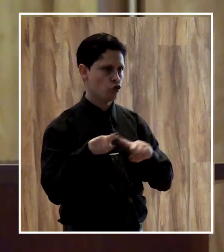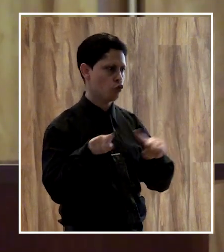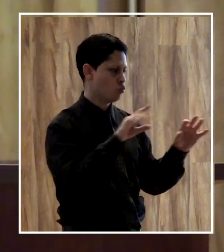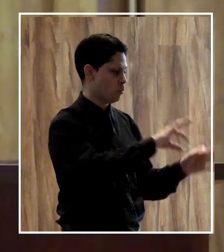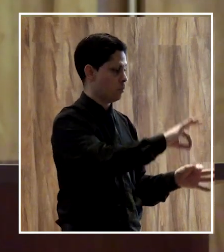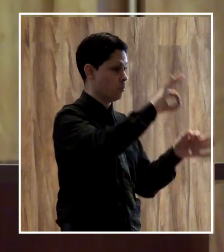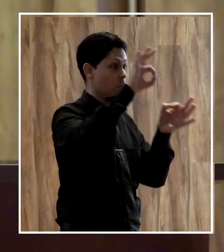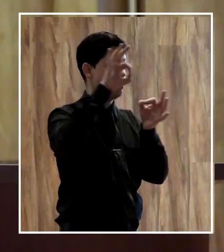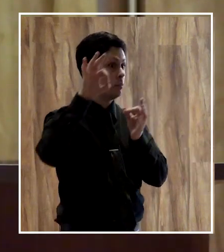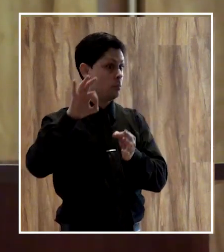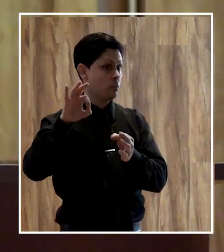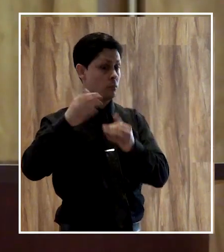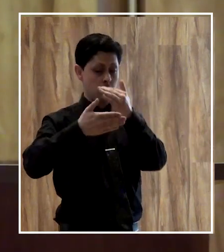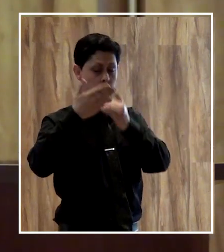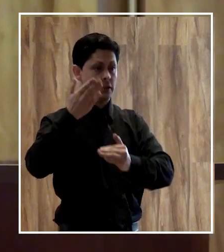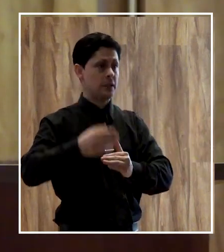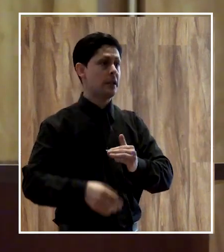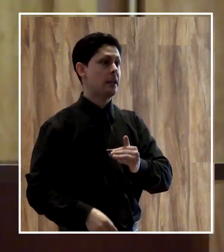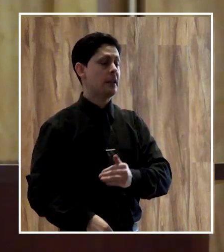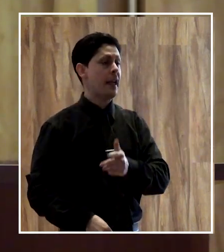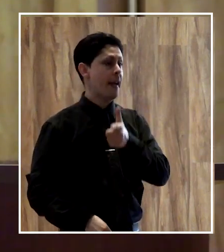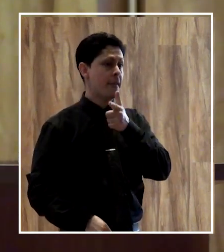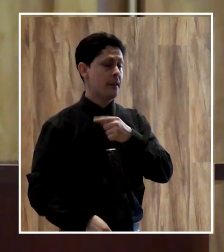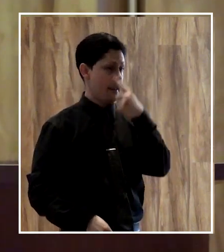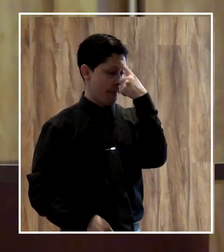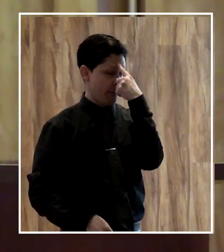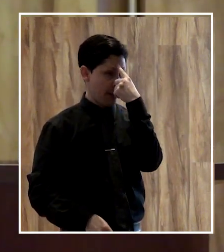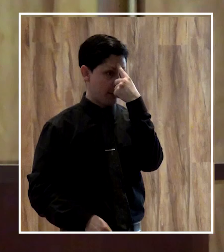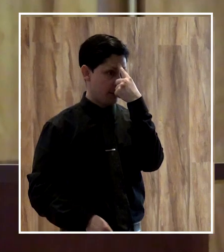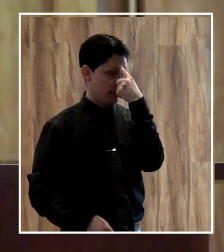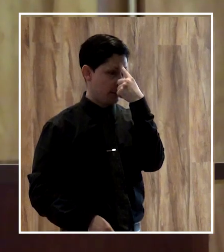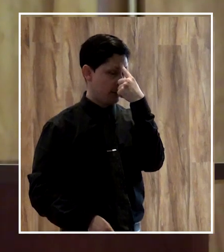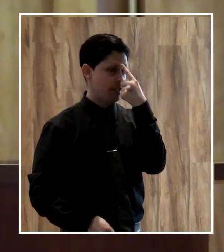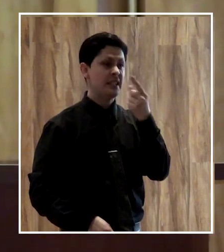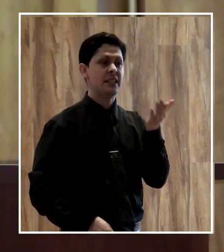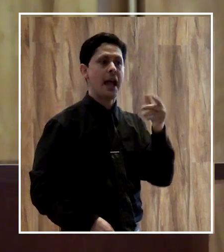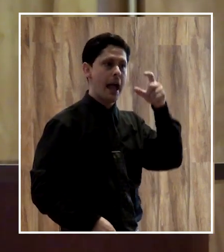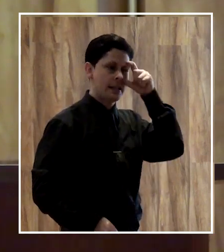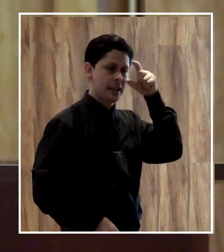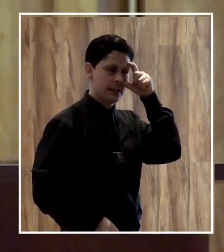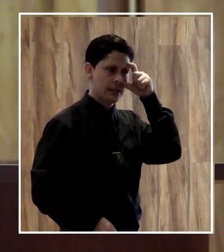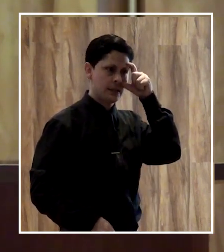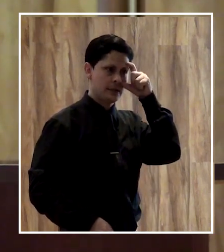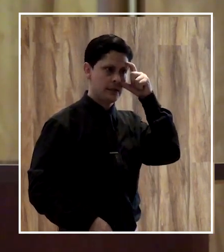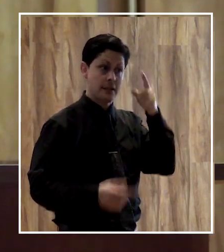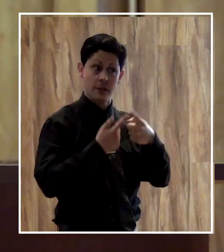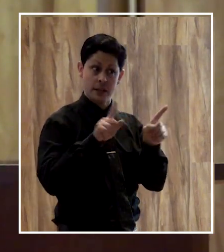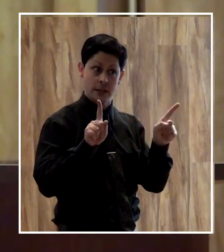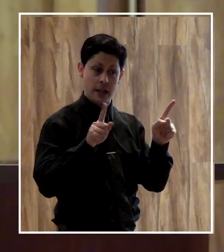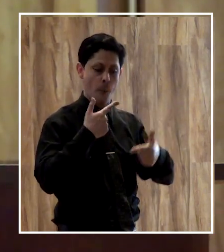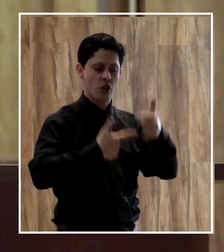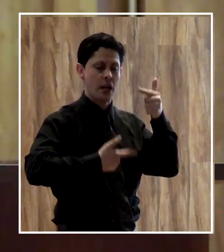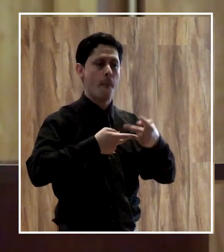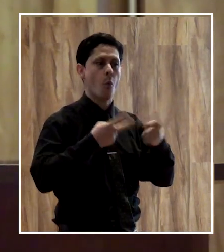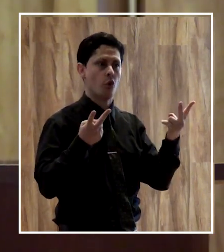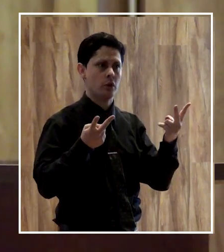que habían traído los gobiernos de Frei y de Allende a nuestra educación pública.